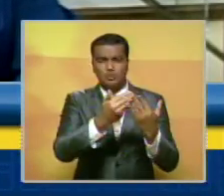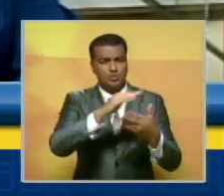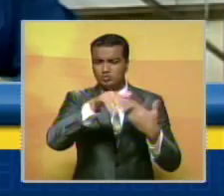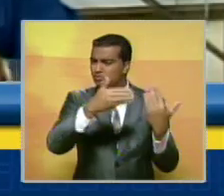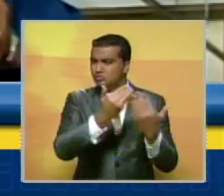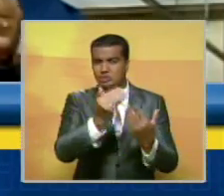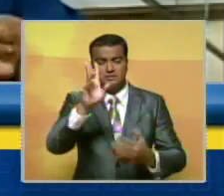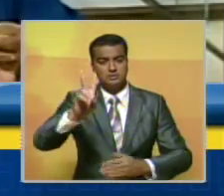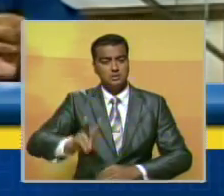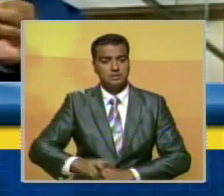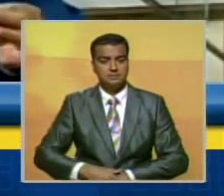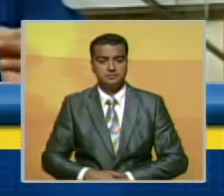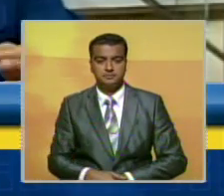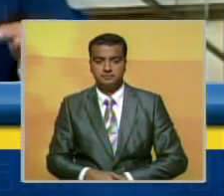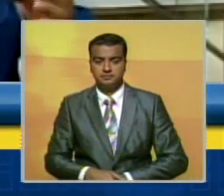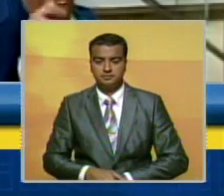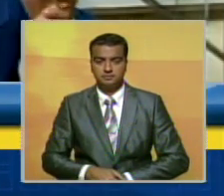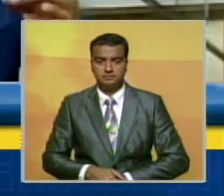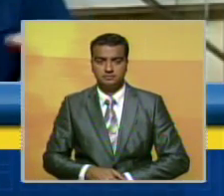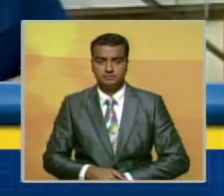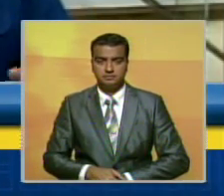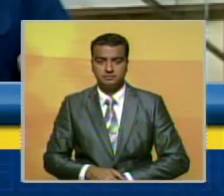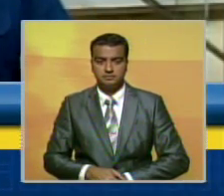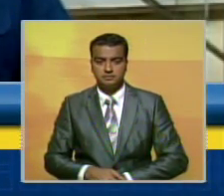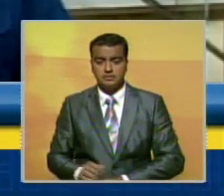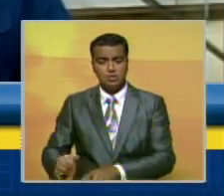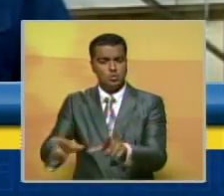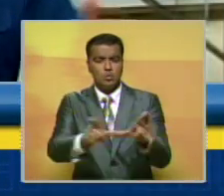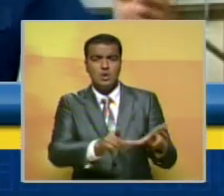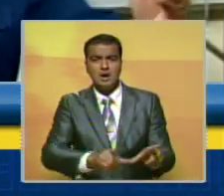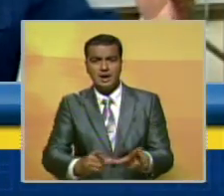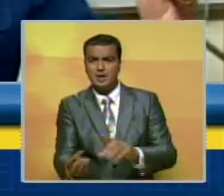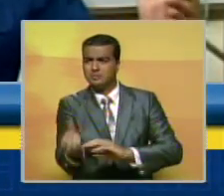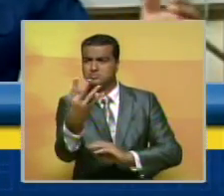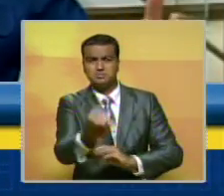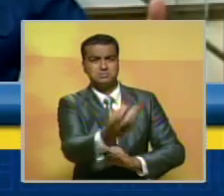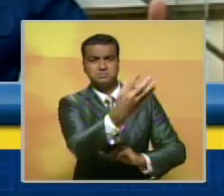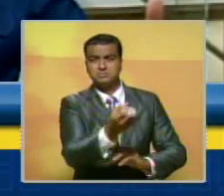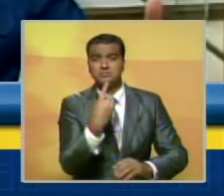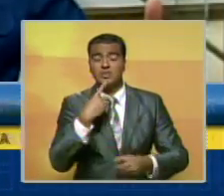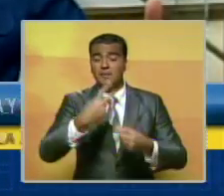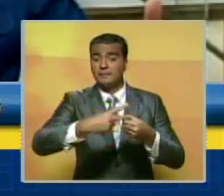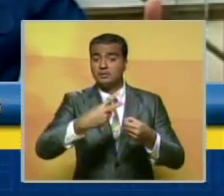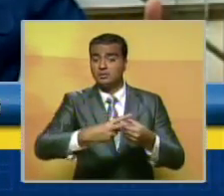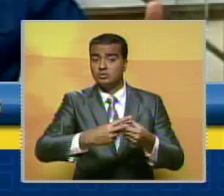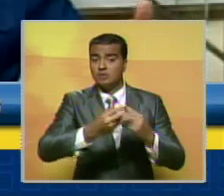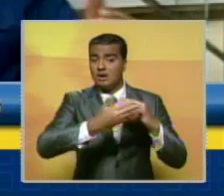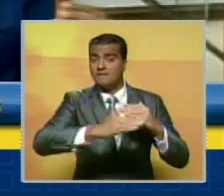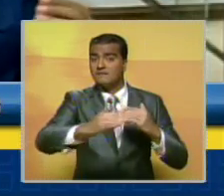refinerías, etcétera, etcétera, campos petroleros, la faja petrolífera del Orinoco.